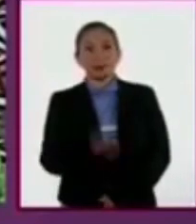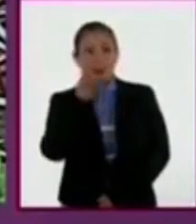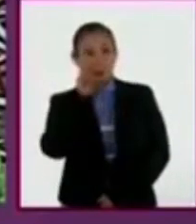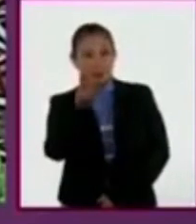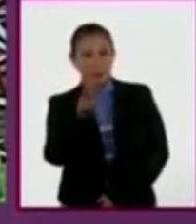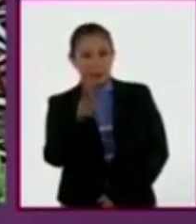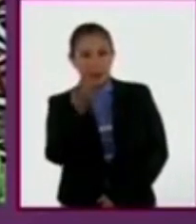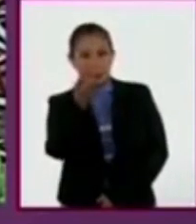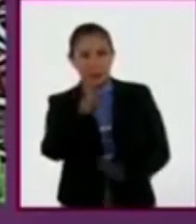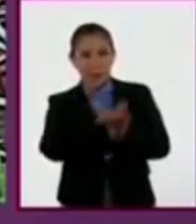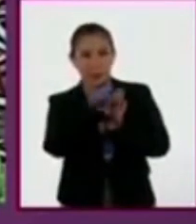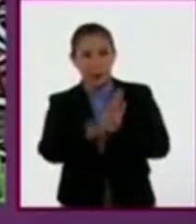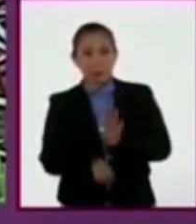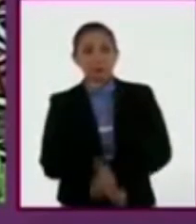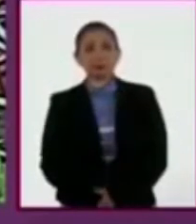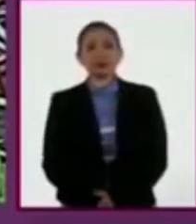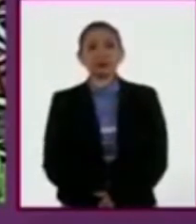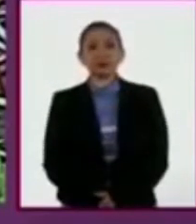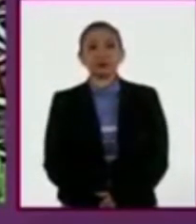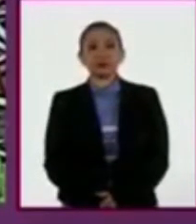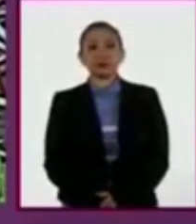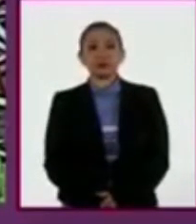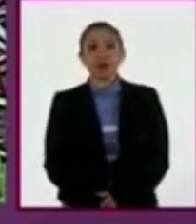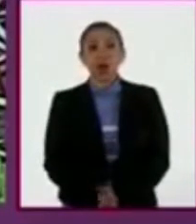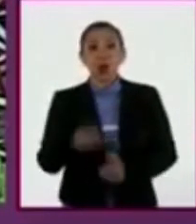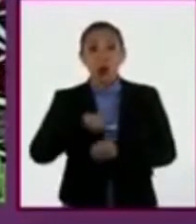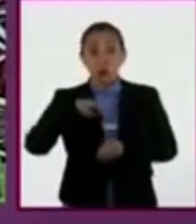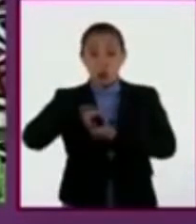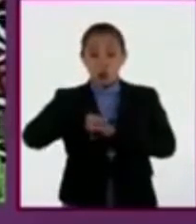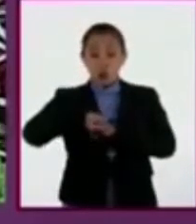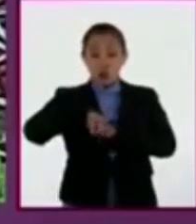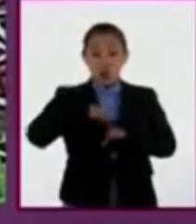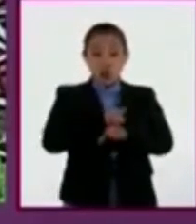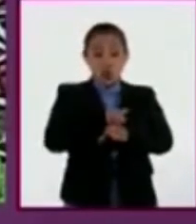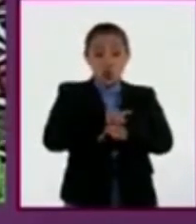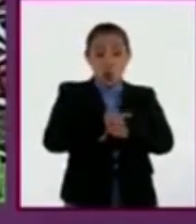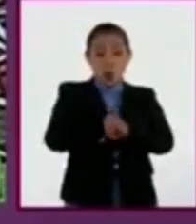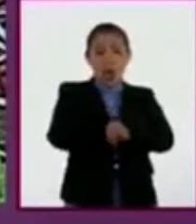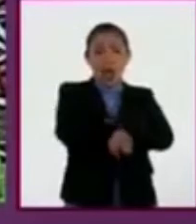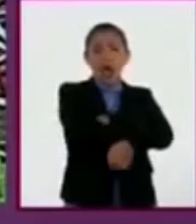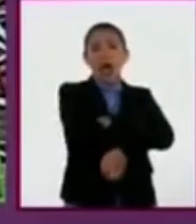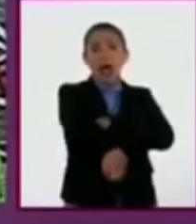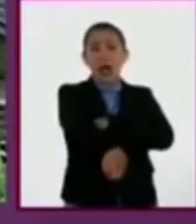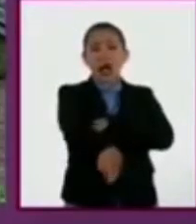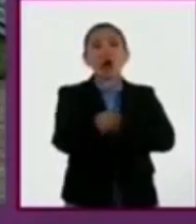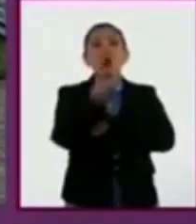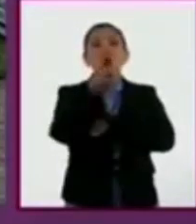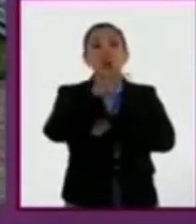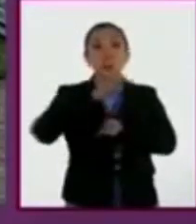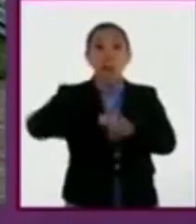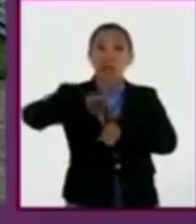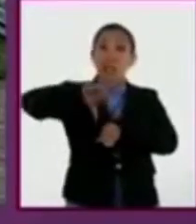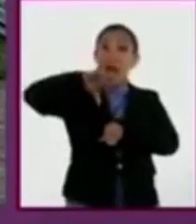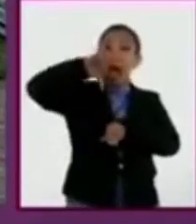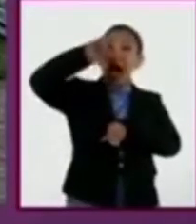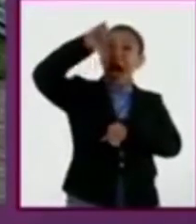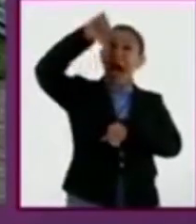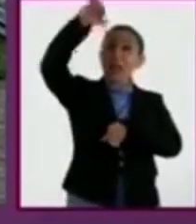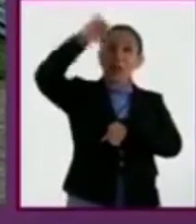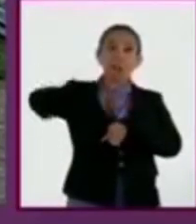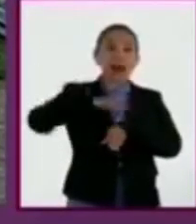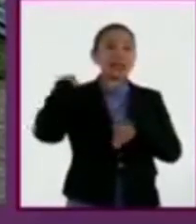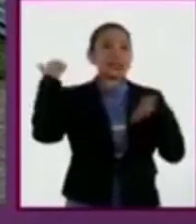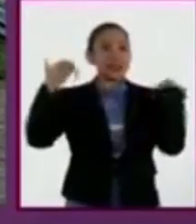Veamos el siguiente ejemplo. Cuando nos dejamos caer en una resbaladilla, cuanto más alta sea,